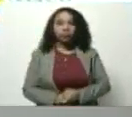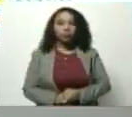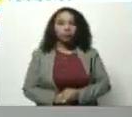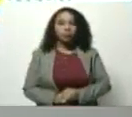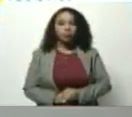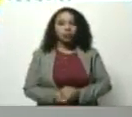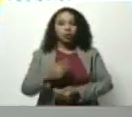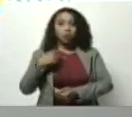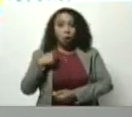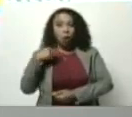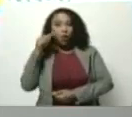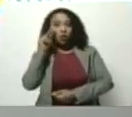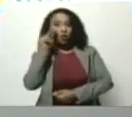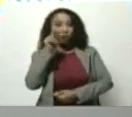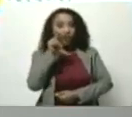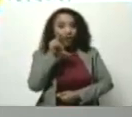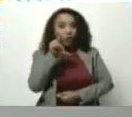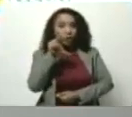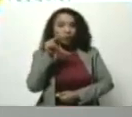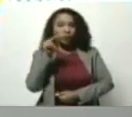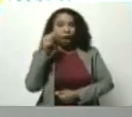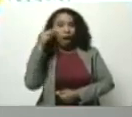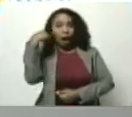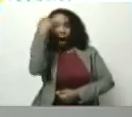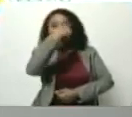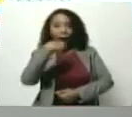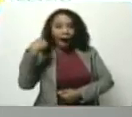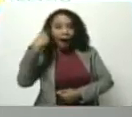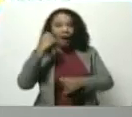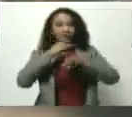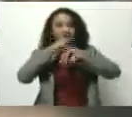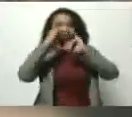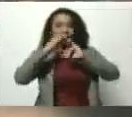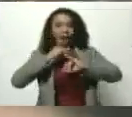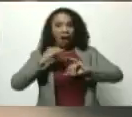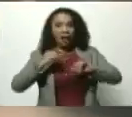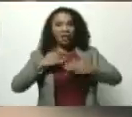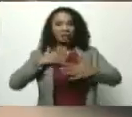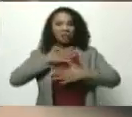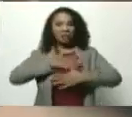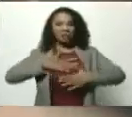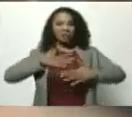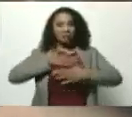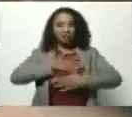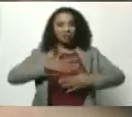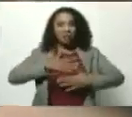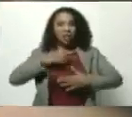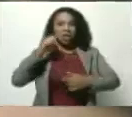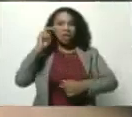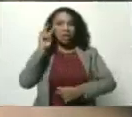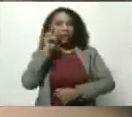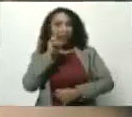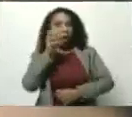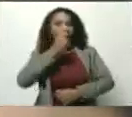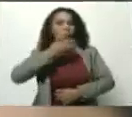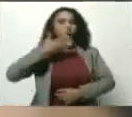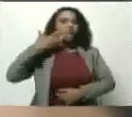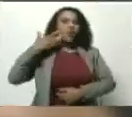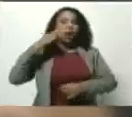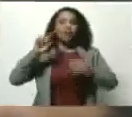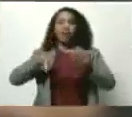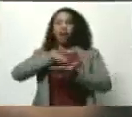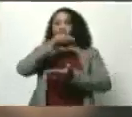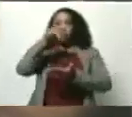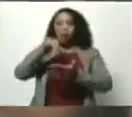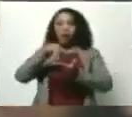yo los vi sohar y complacidos yo vi felicidad en sus caras y también por orgullo orgullo nacional